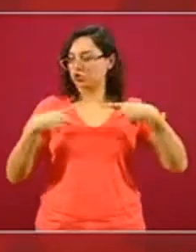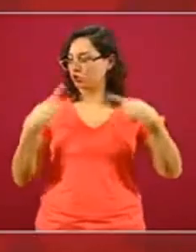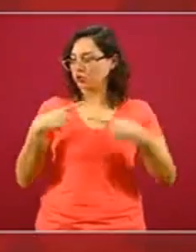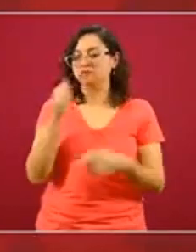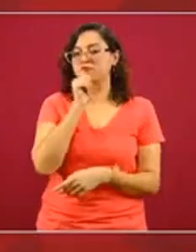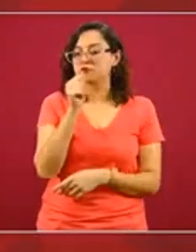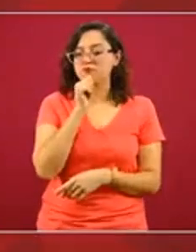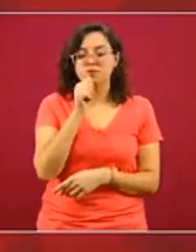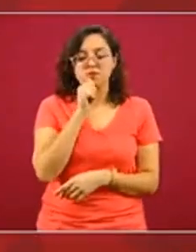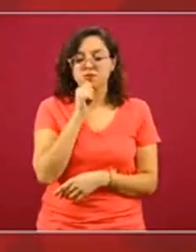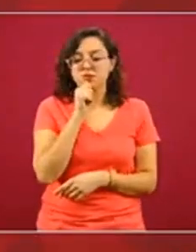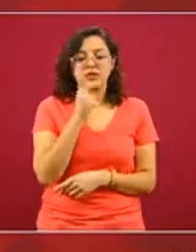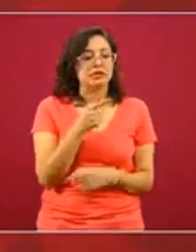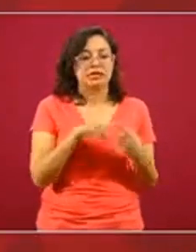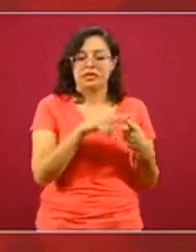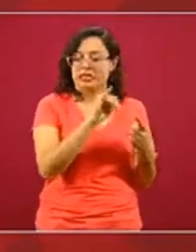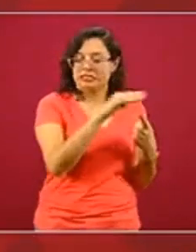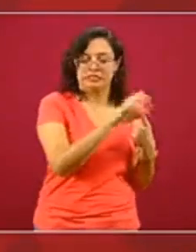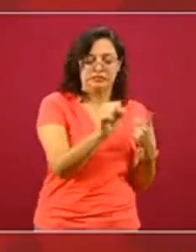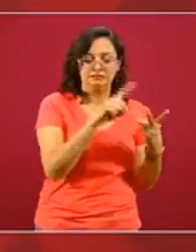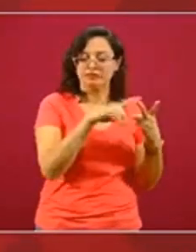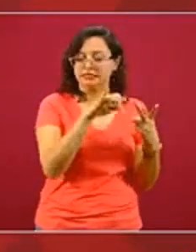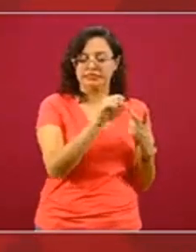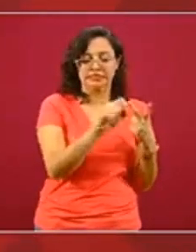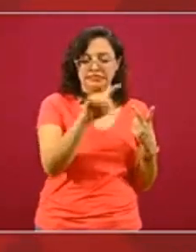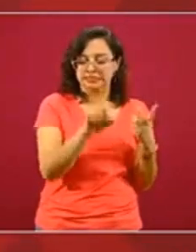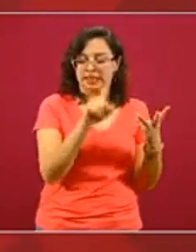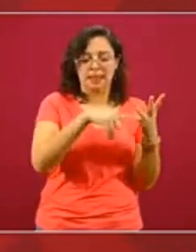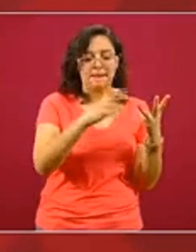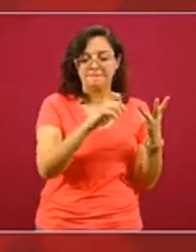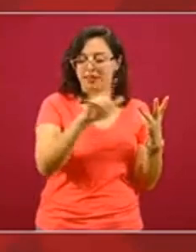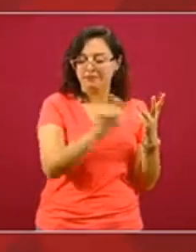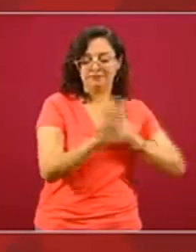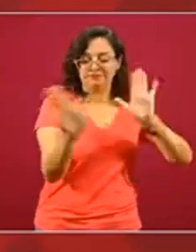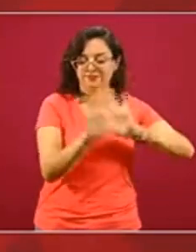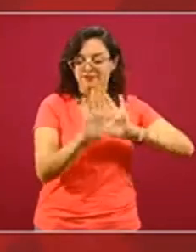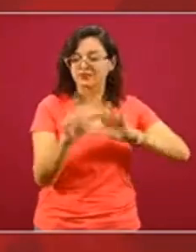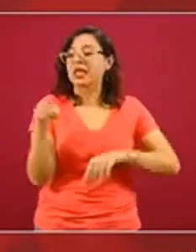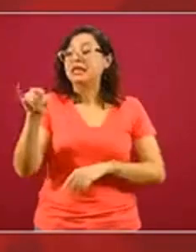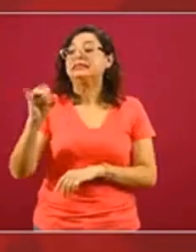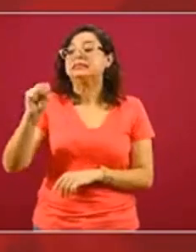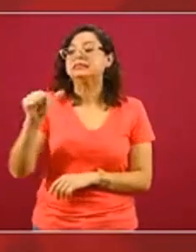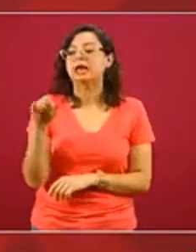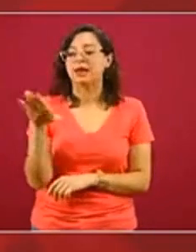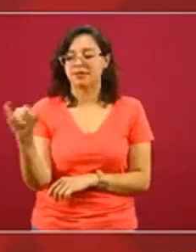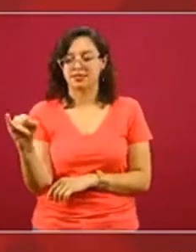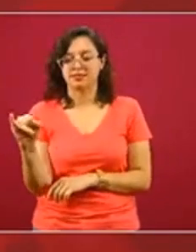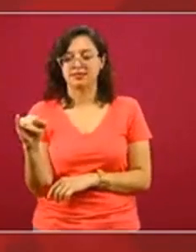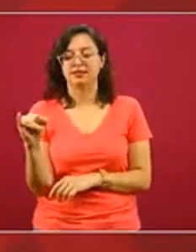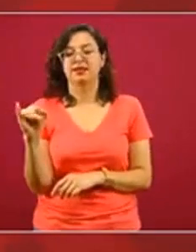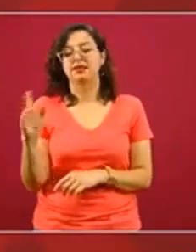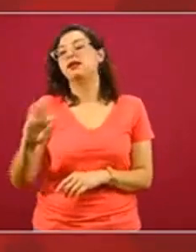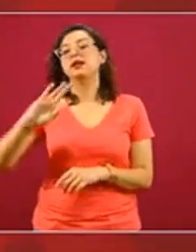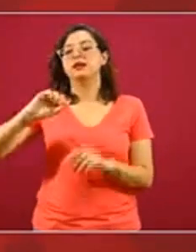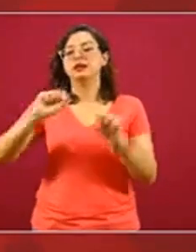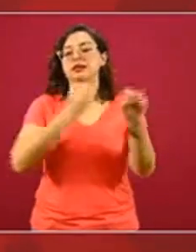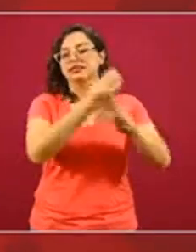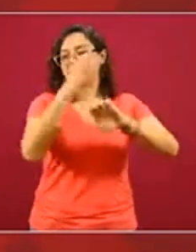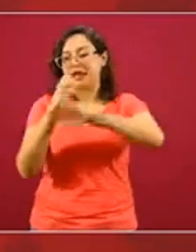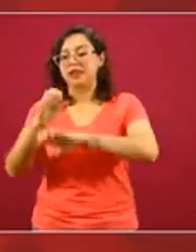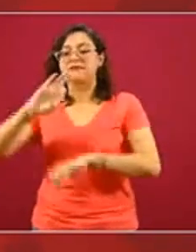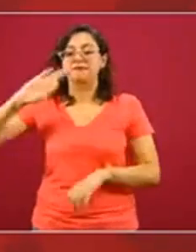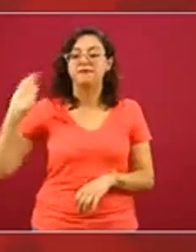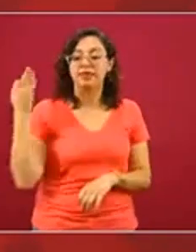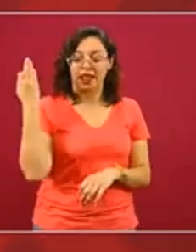es el seguro, ni el ISSSTE, ni Pemex, ni demás, es para las secretarías estatales de salud y la Secretaría Federal. Y este